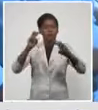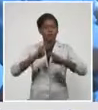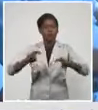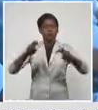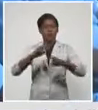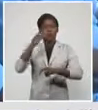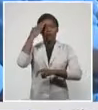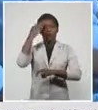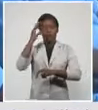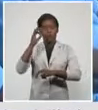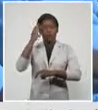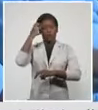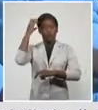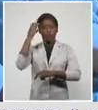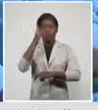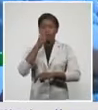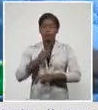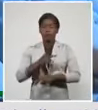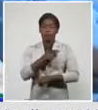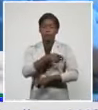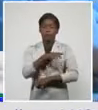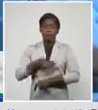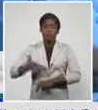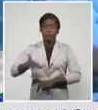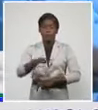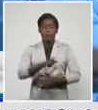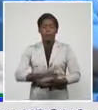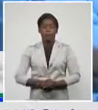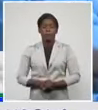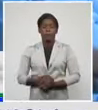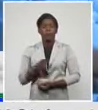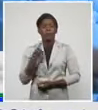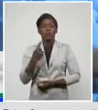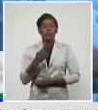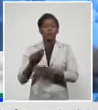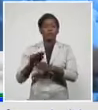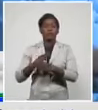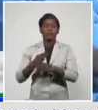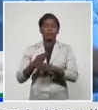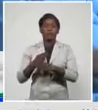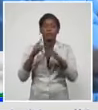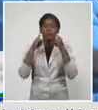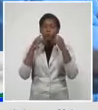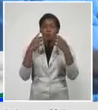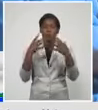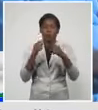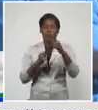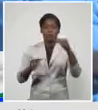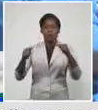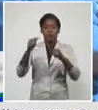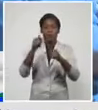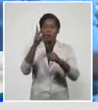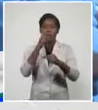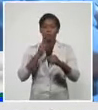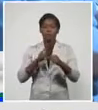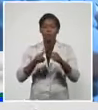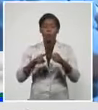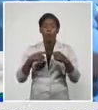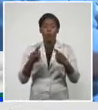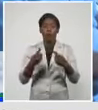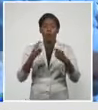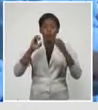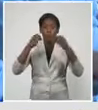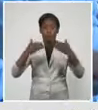Para nosotros significa un paso sin precedentes, un paso en que la salud